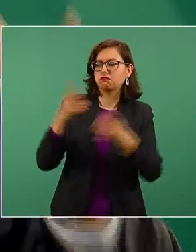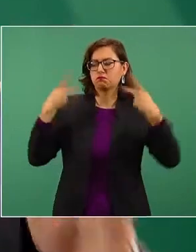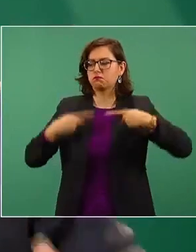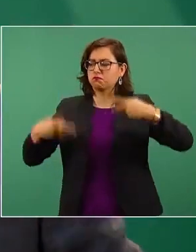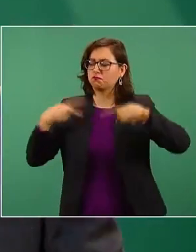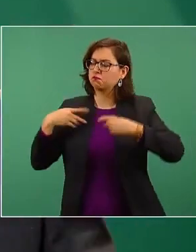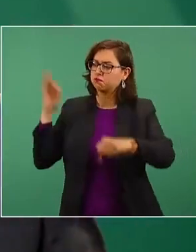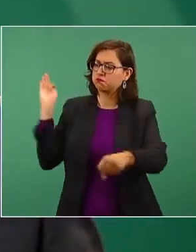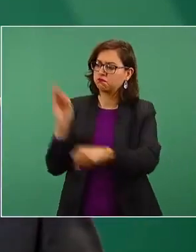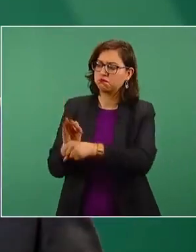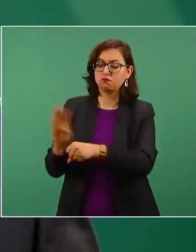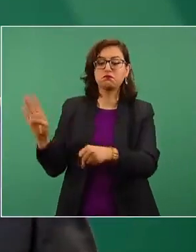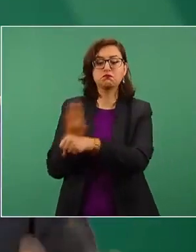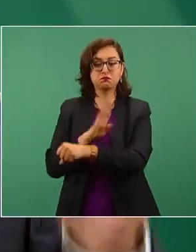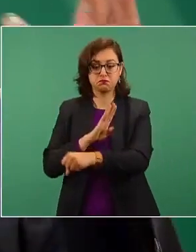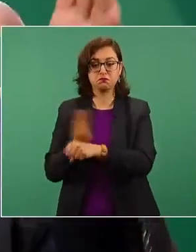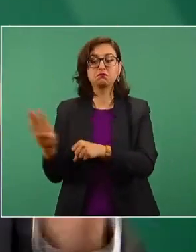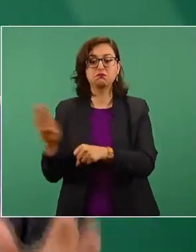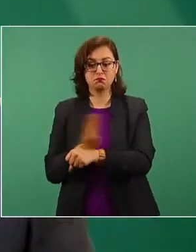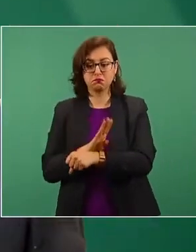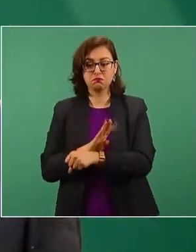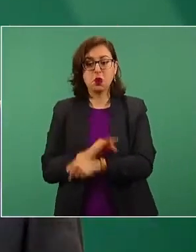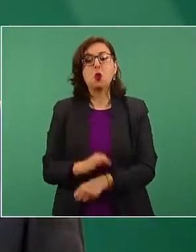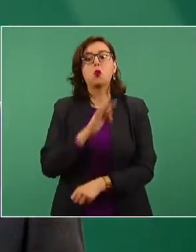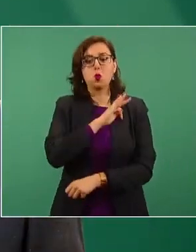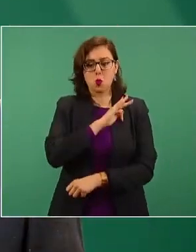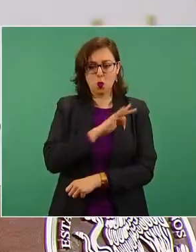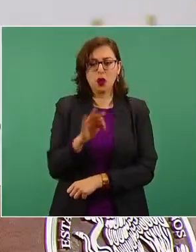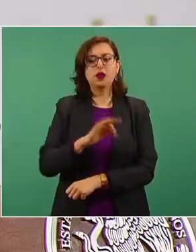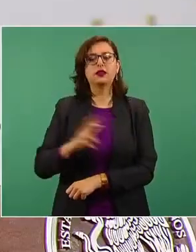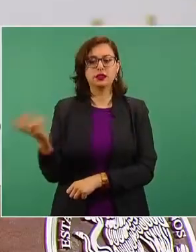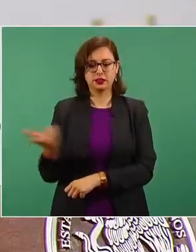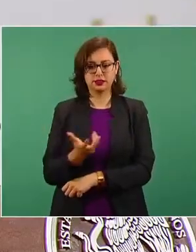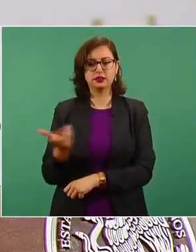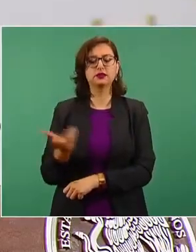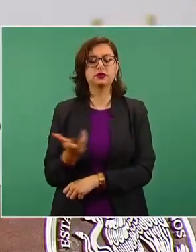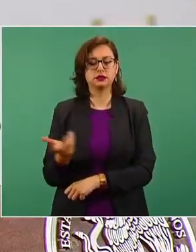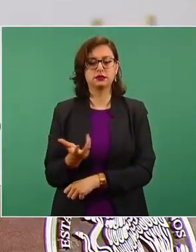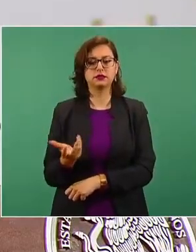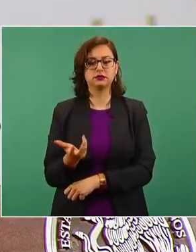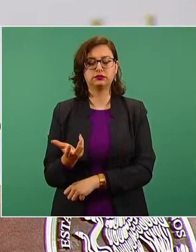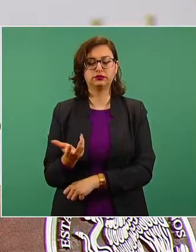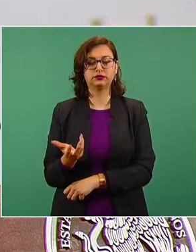es algo que se puede realizar